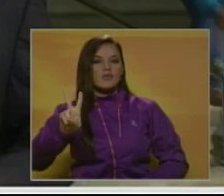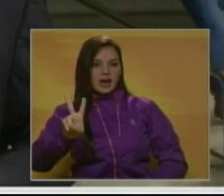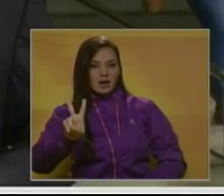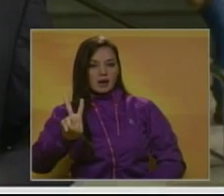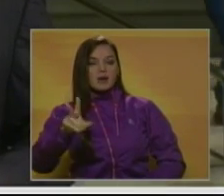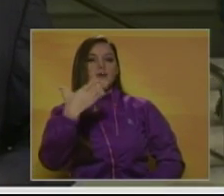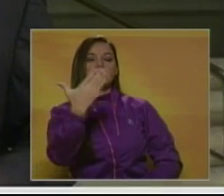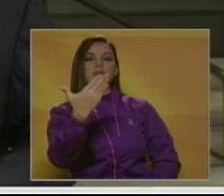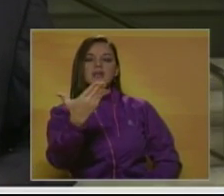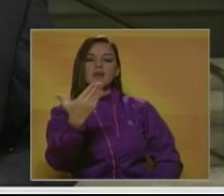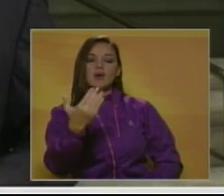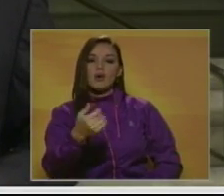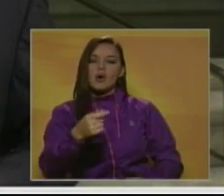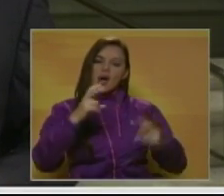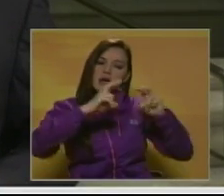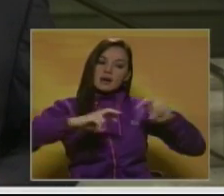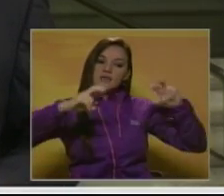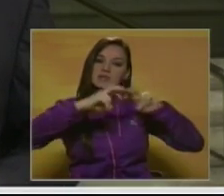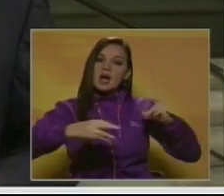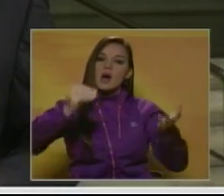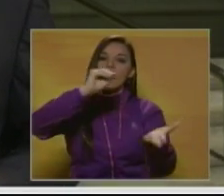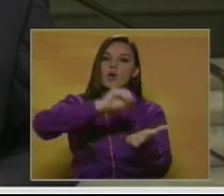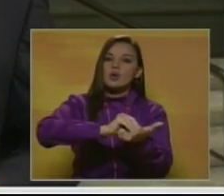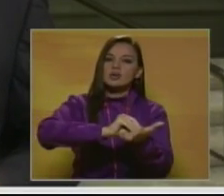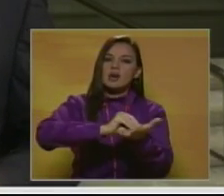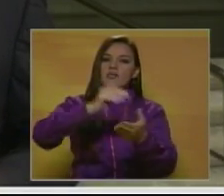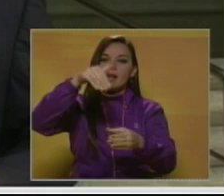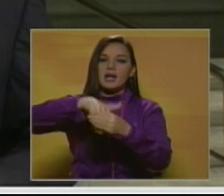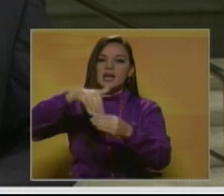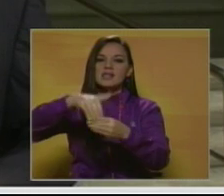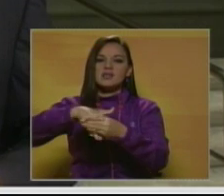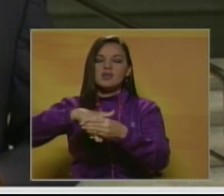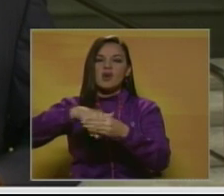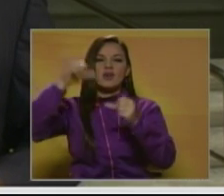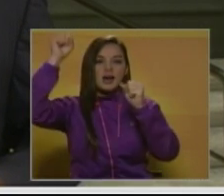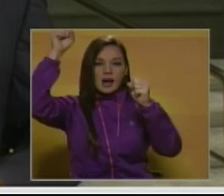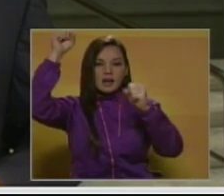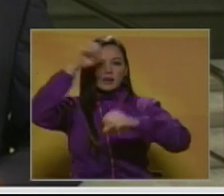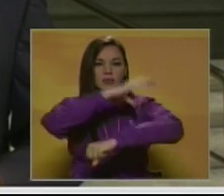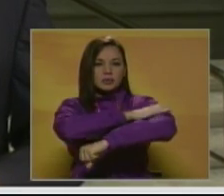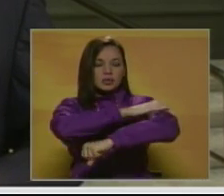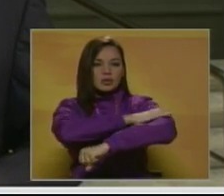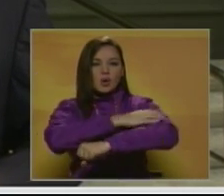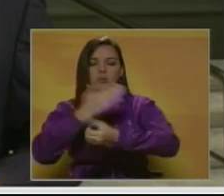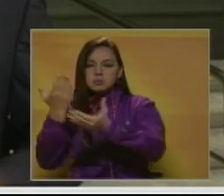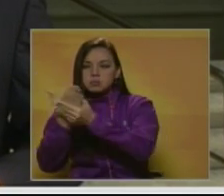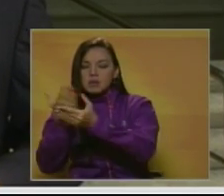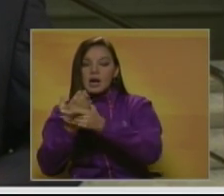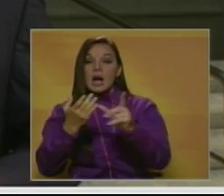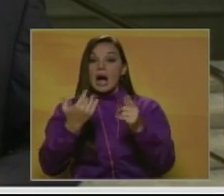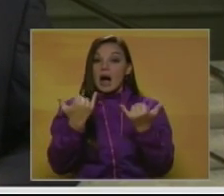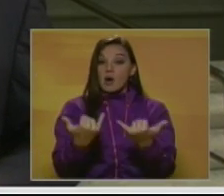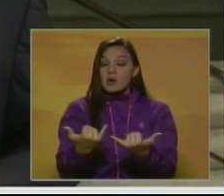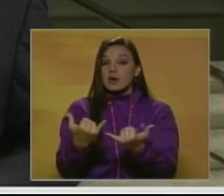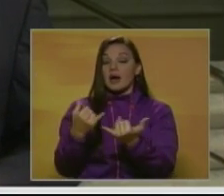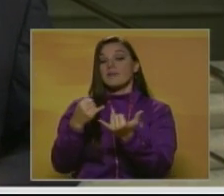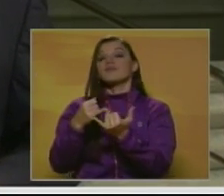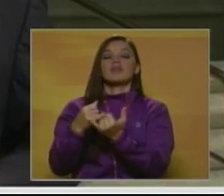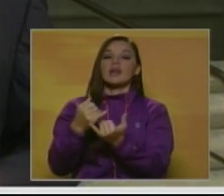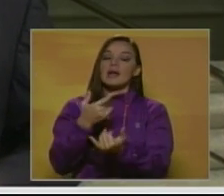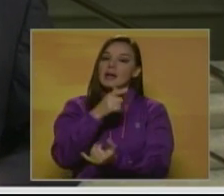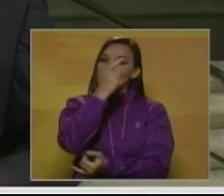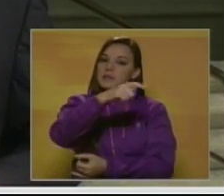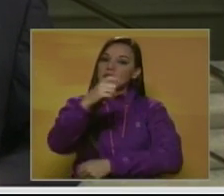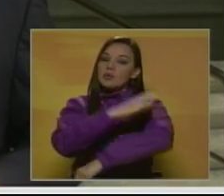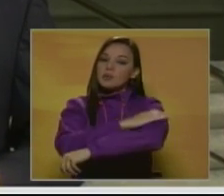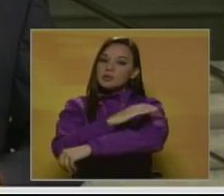resultados de las elecciones parlamentarias del pasado 6 de diciembre. Específicamente se está haciendo este